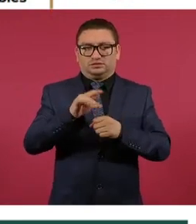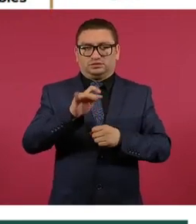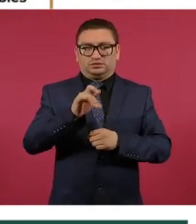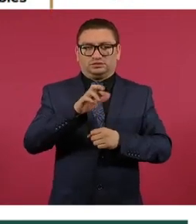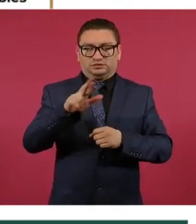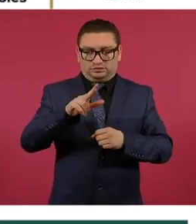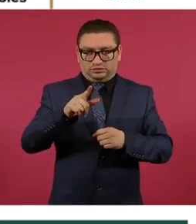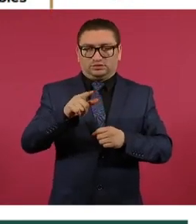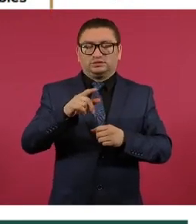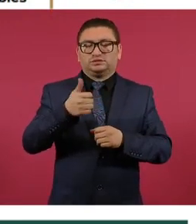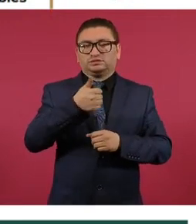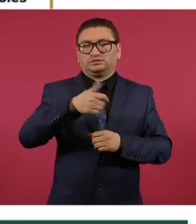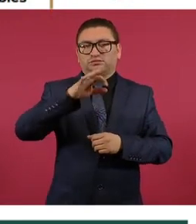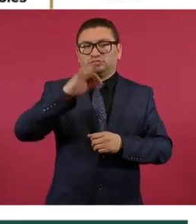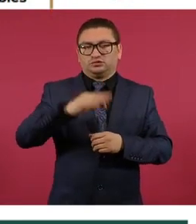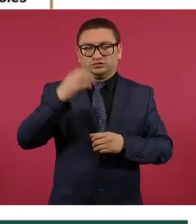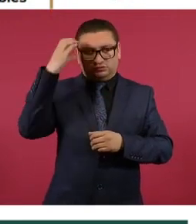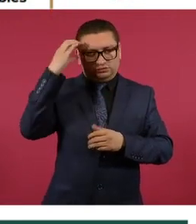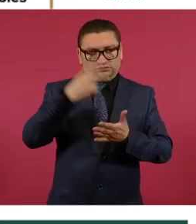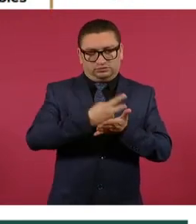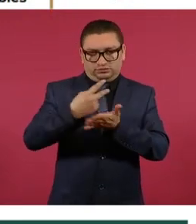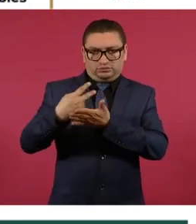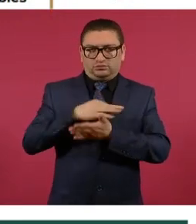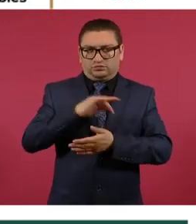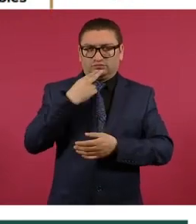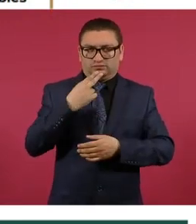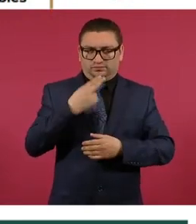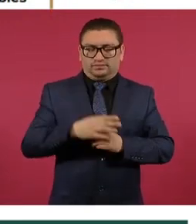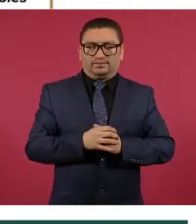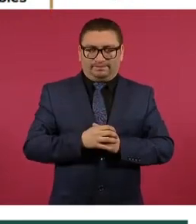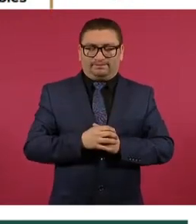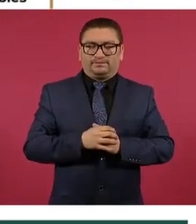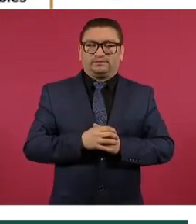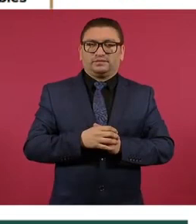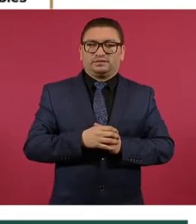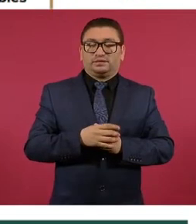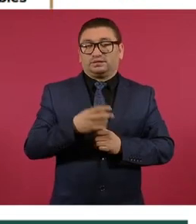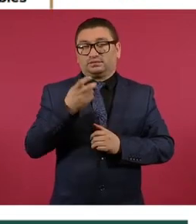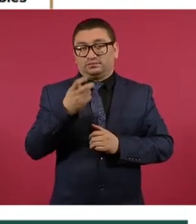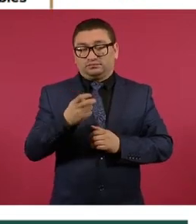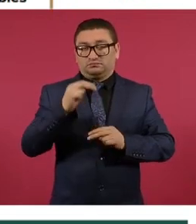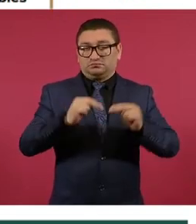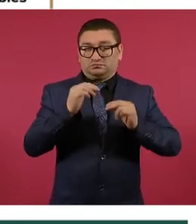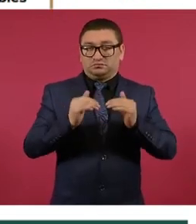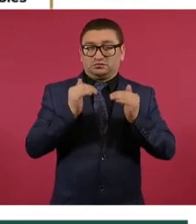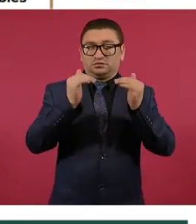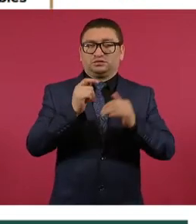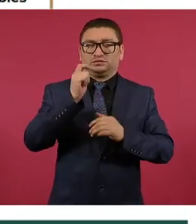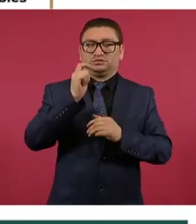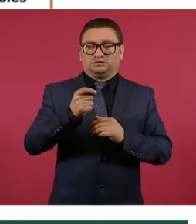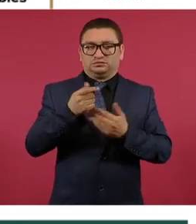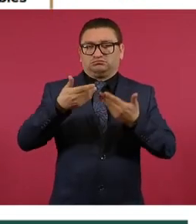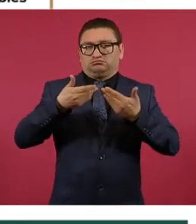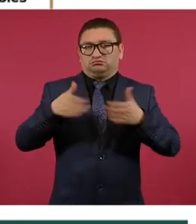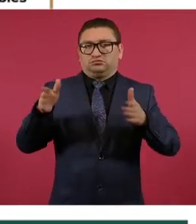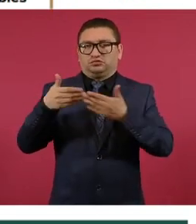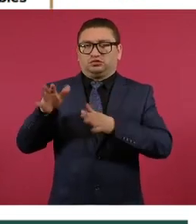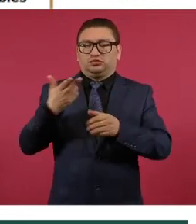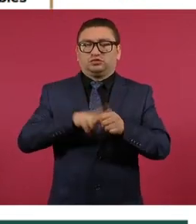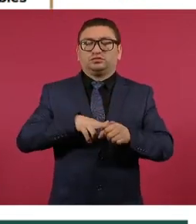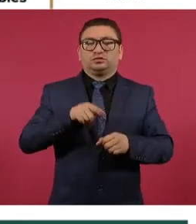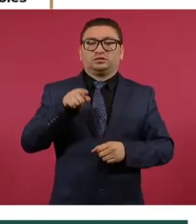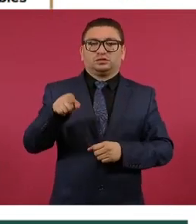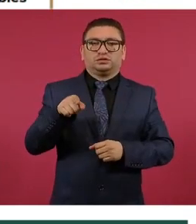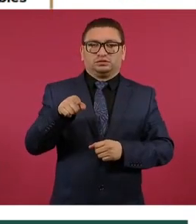6% en el número de camas censables eh este incremento también eh tuvo que ver con la apertura del hospital